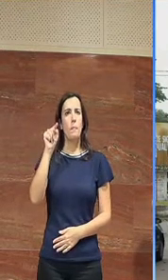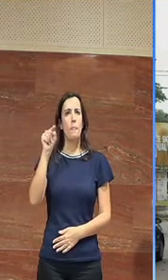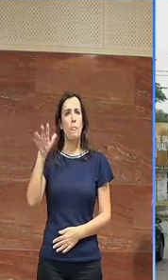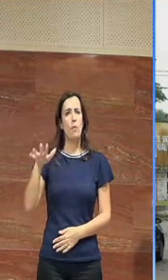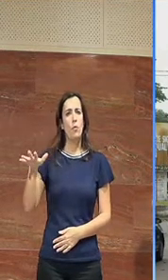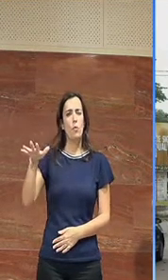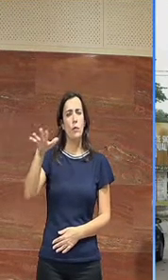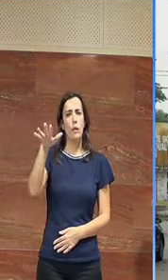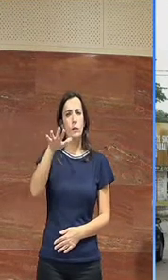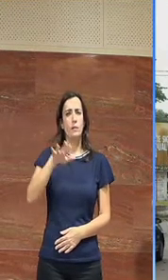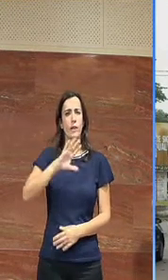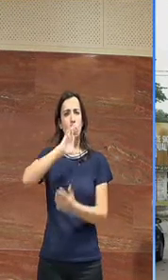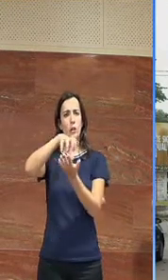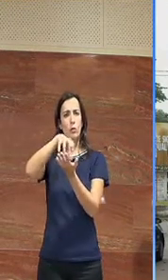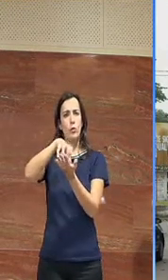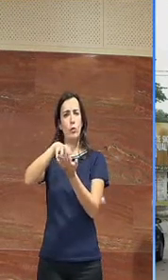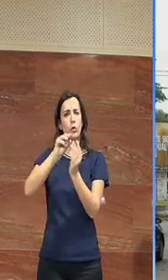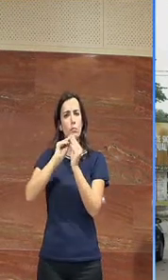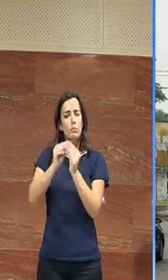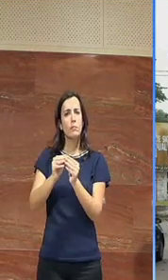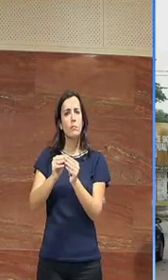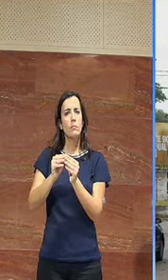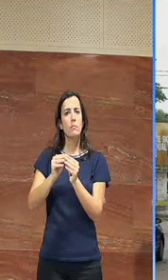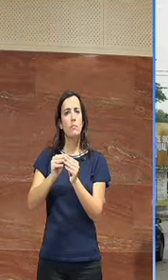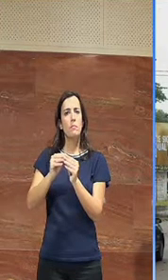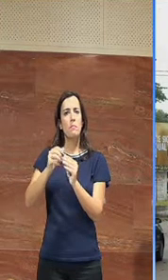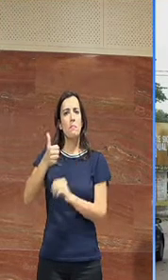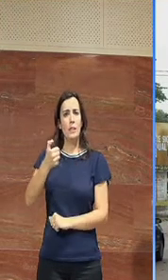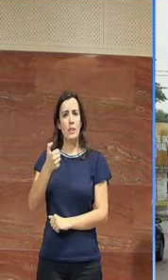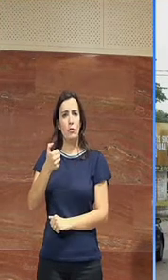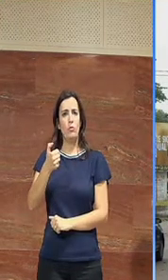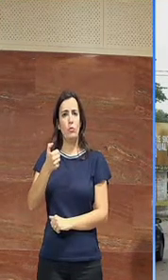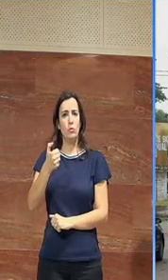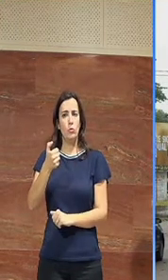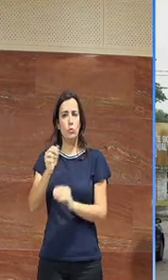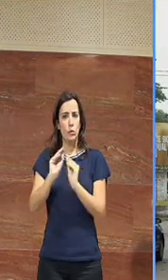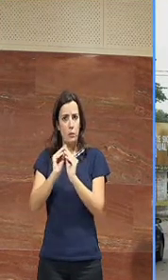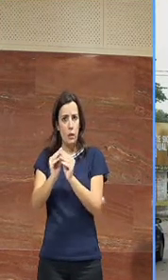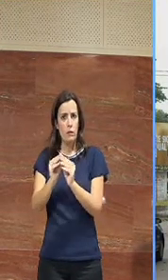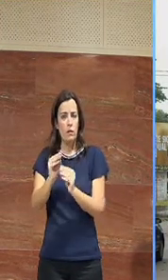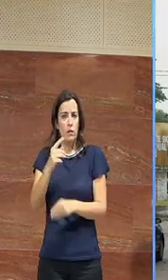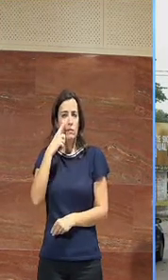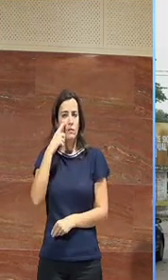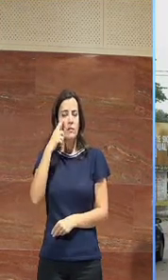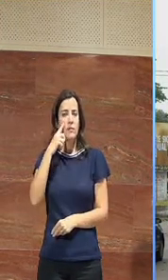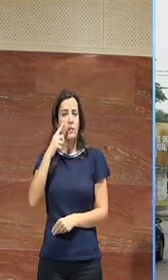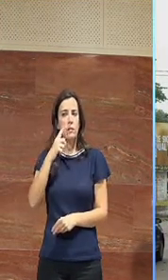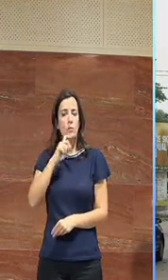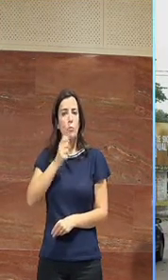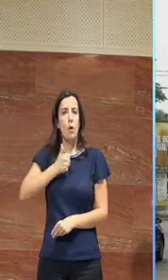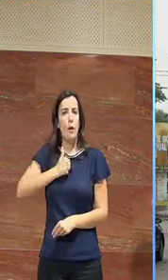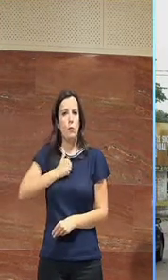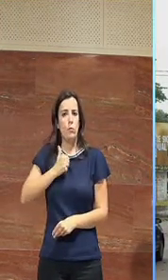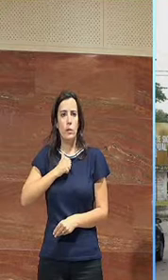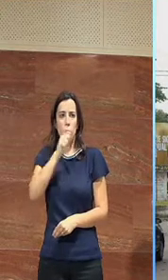sitios pequeños kioscos donde reparaban los mecheros Bic. A mí me pareció tremendo, ¿no? Ver el nivel de aprovechamiento que